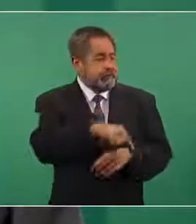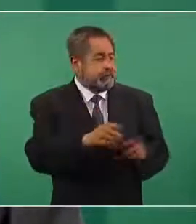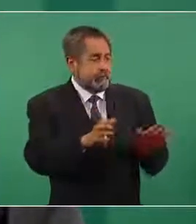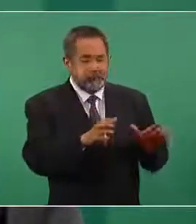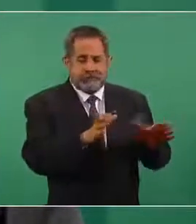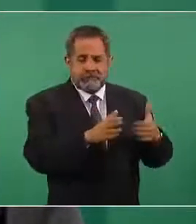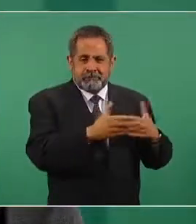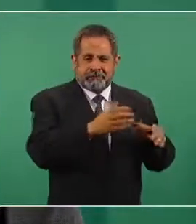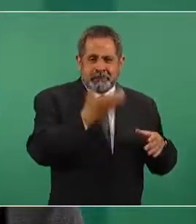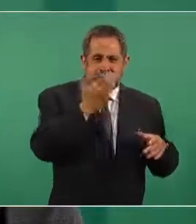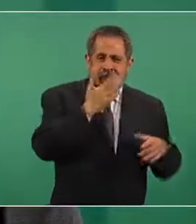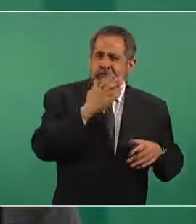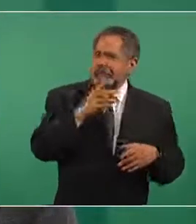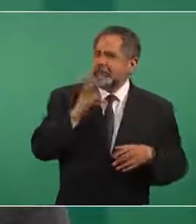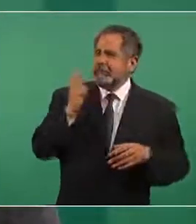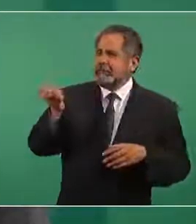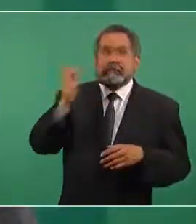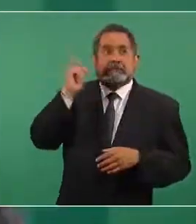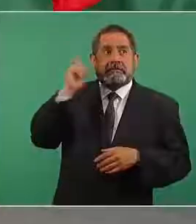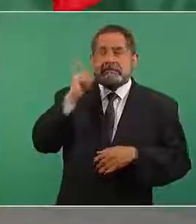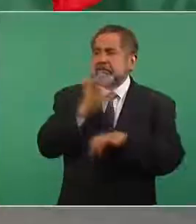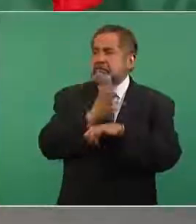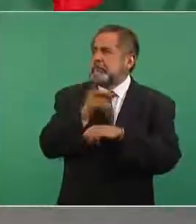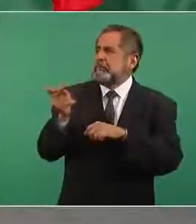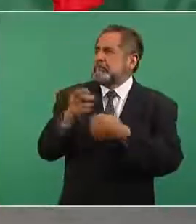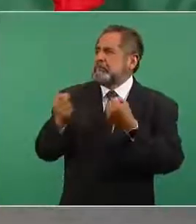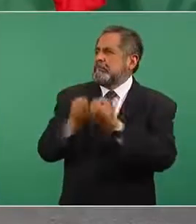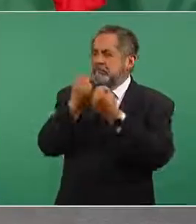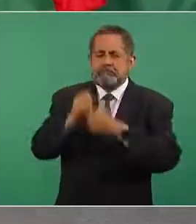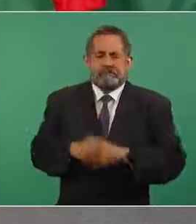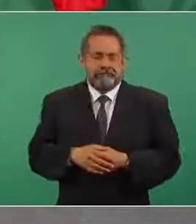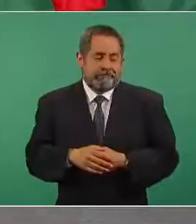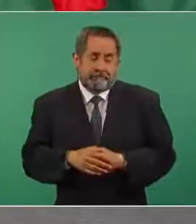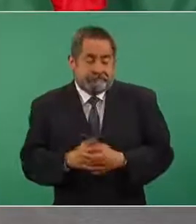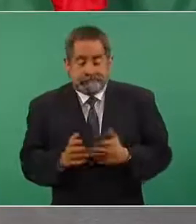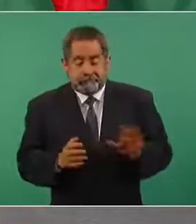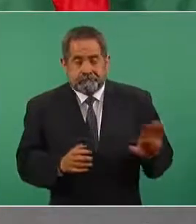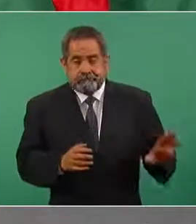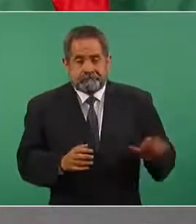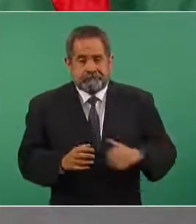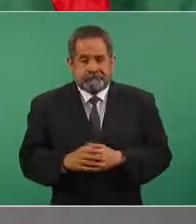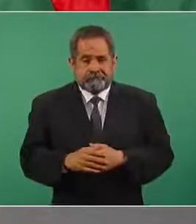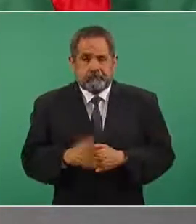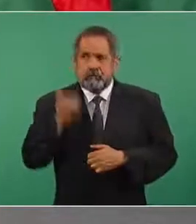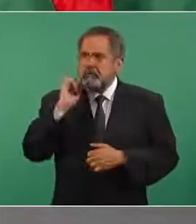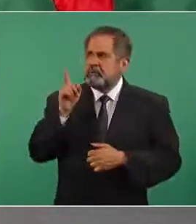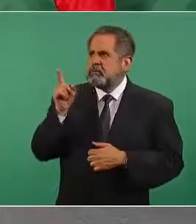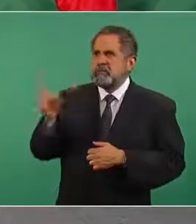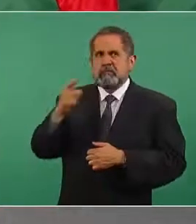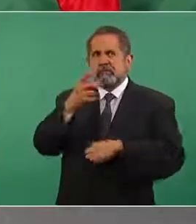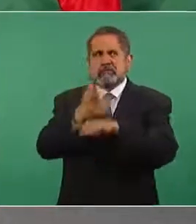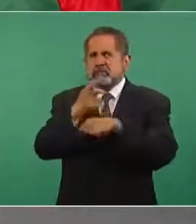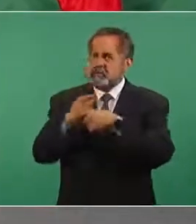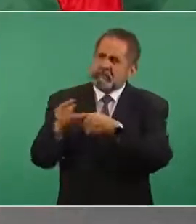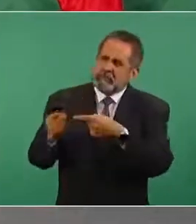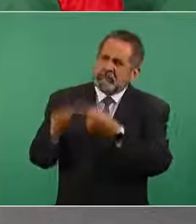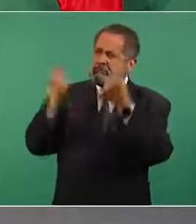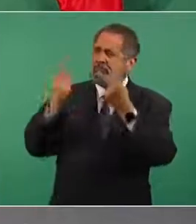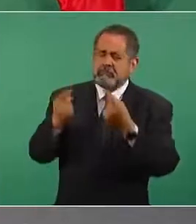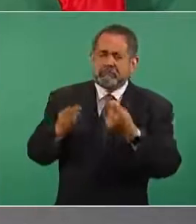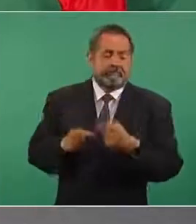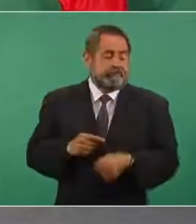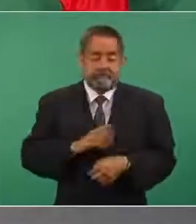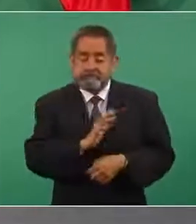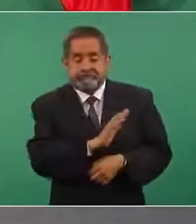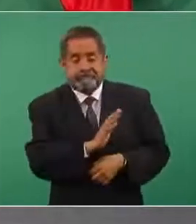conservadores corruptos del país, de que nos peleáramos, ¿no?, con el gobierno de Estados